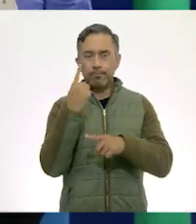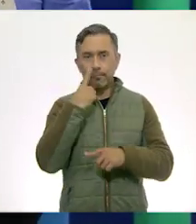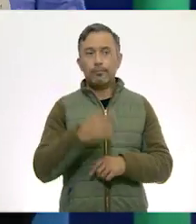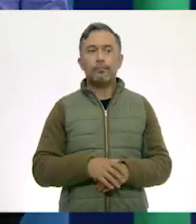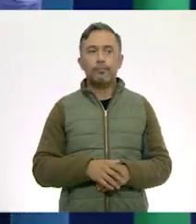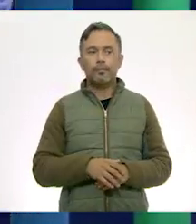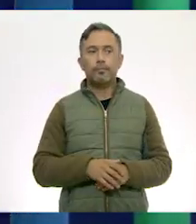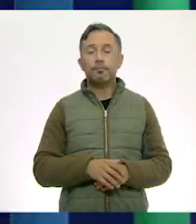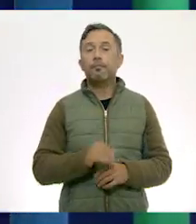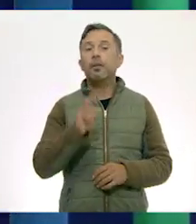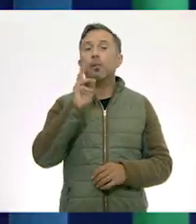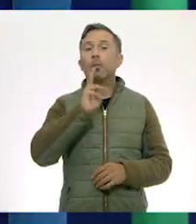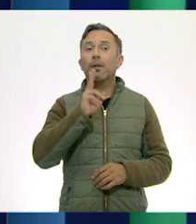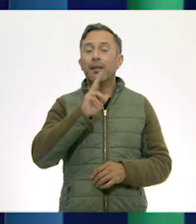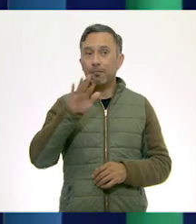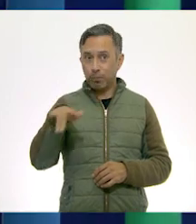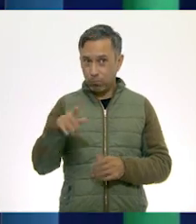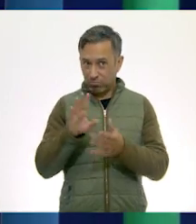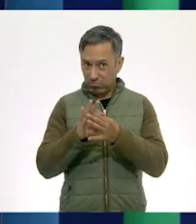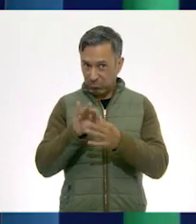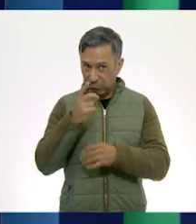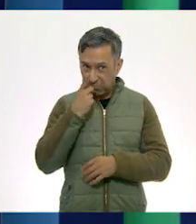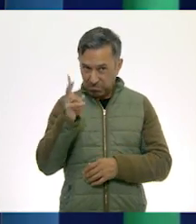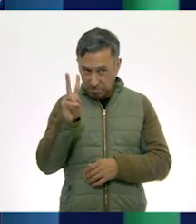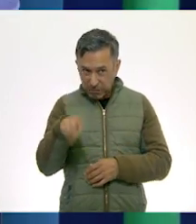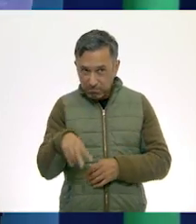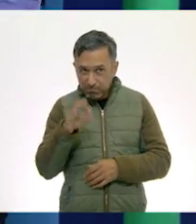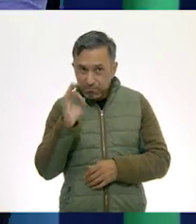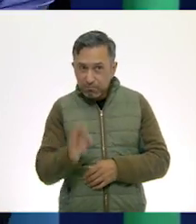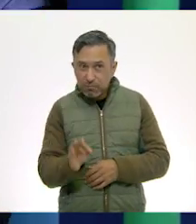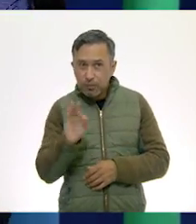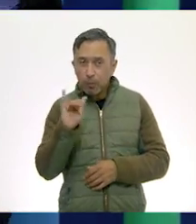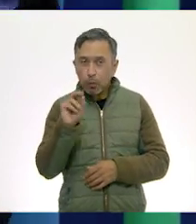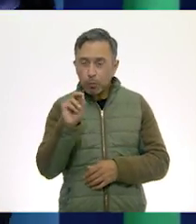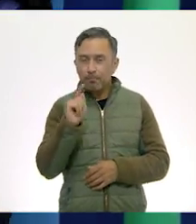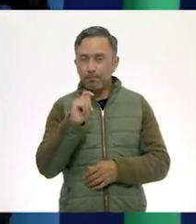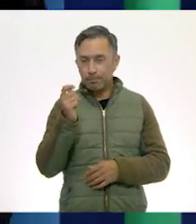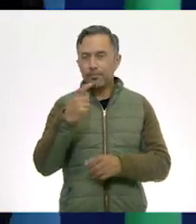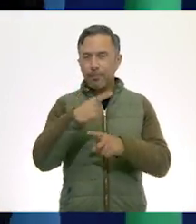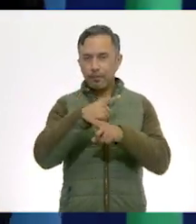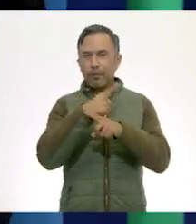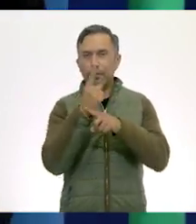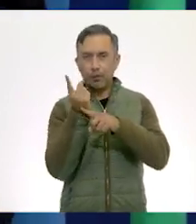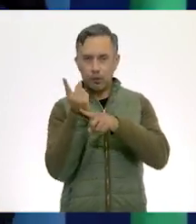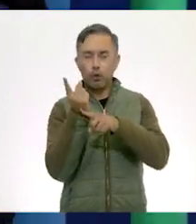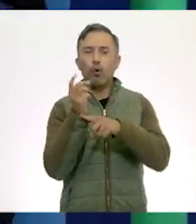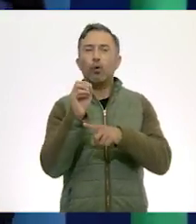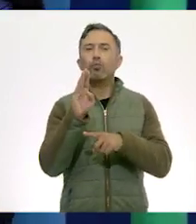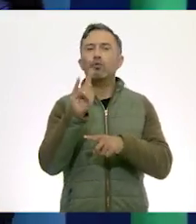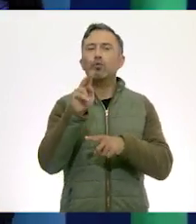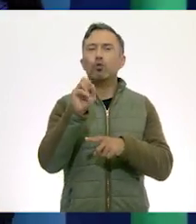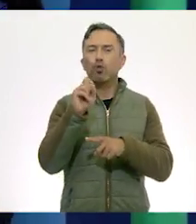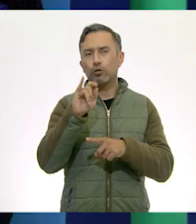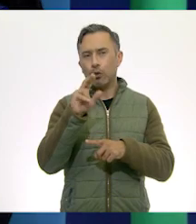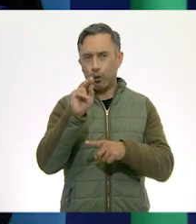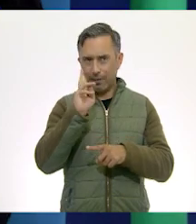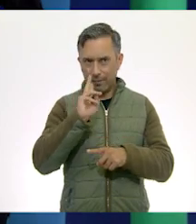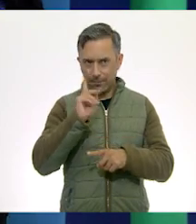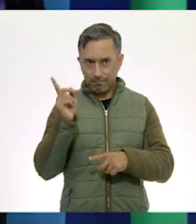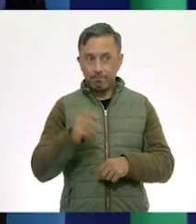Vamos a comprobar si lo que dices es verdad que nos forma un ángulo obtuso. Nuevamente colocamos el